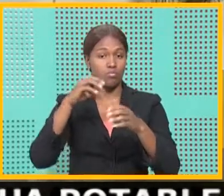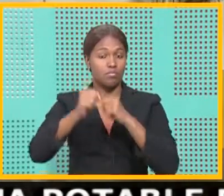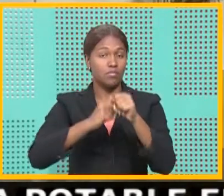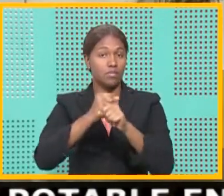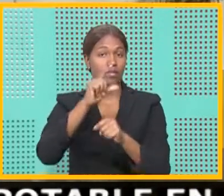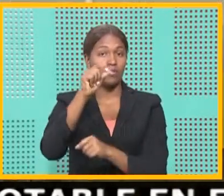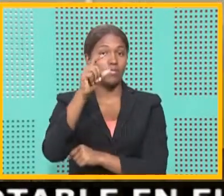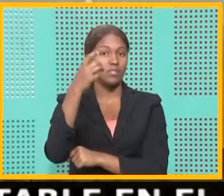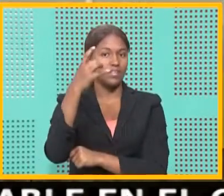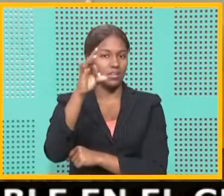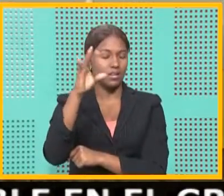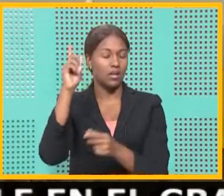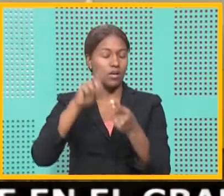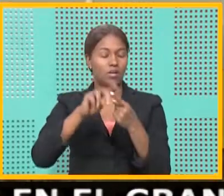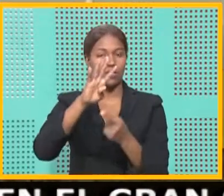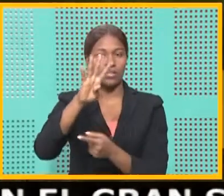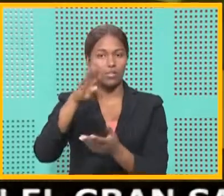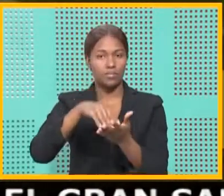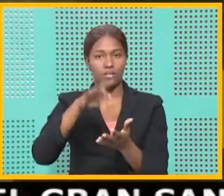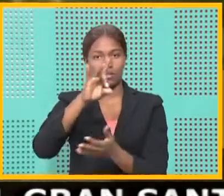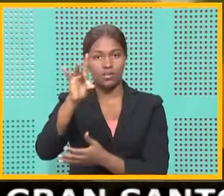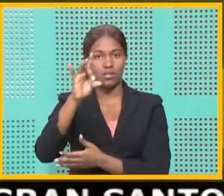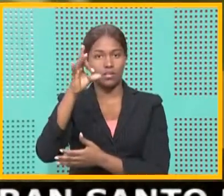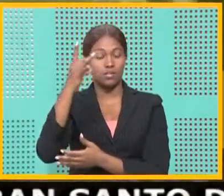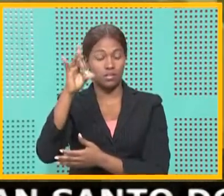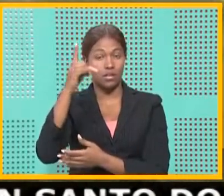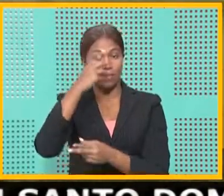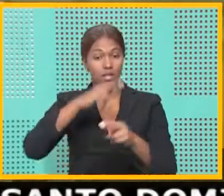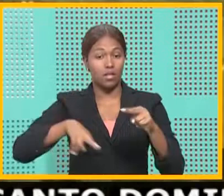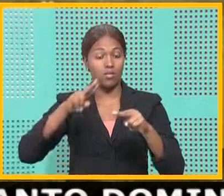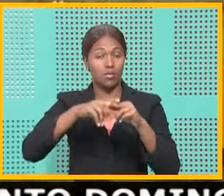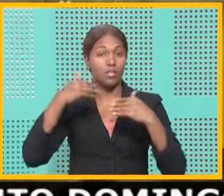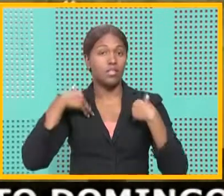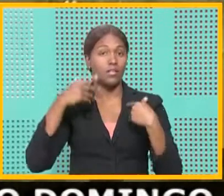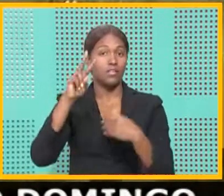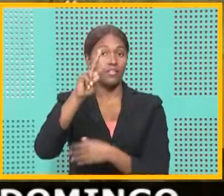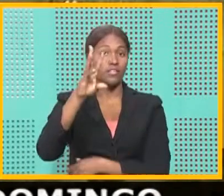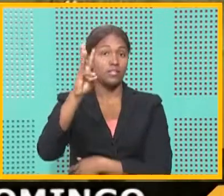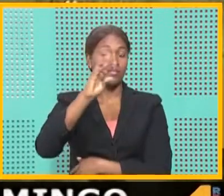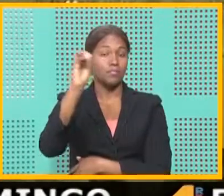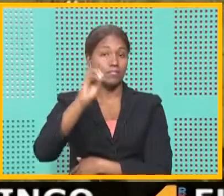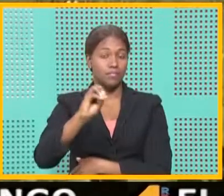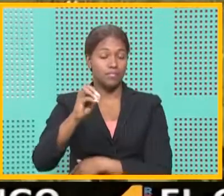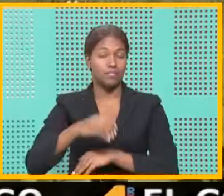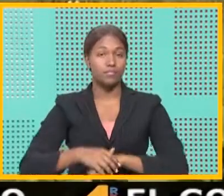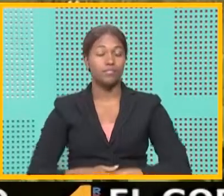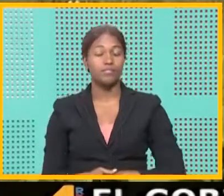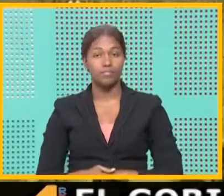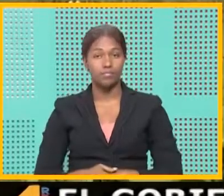2018 a 4.850 megavatios, para un incremento relativo de un 26%.